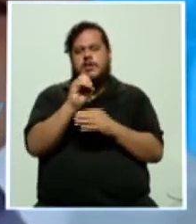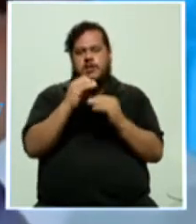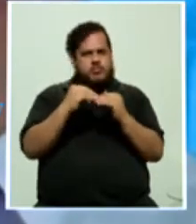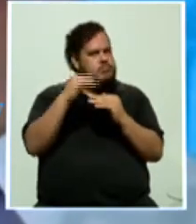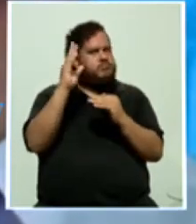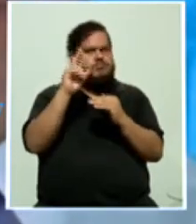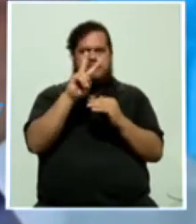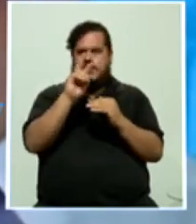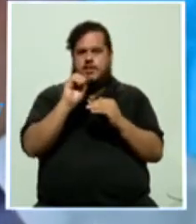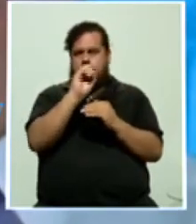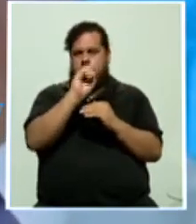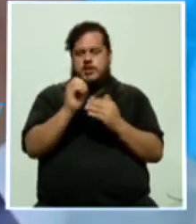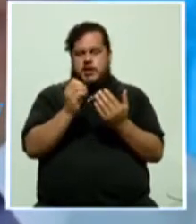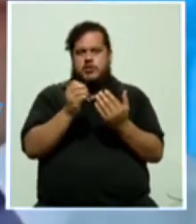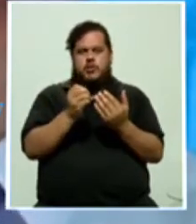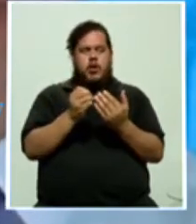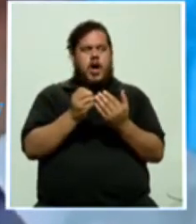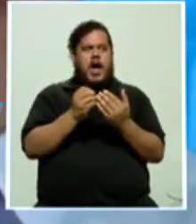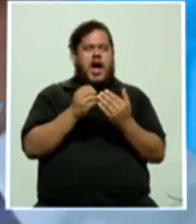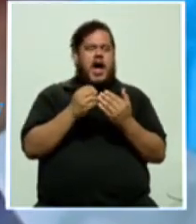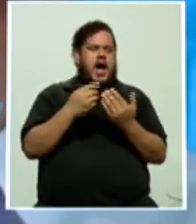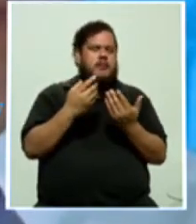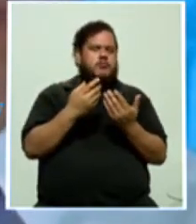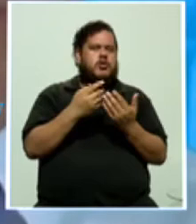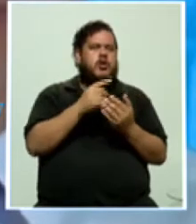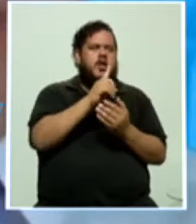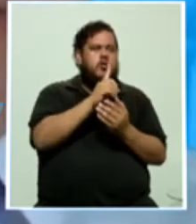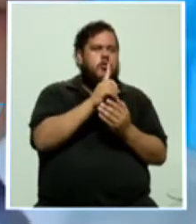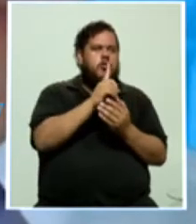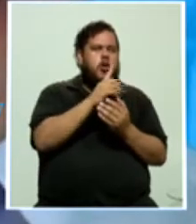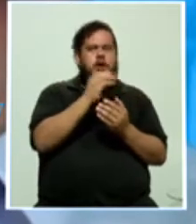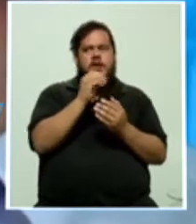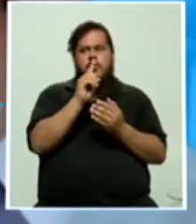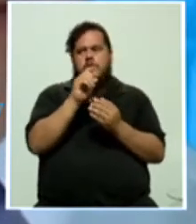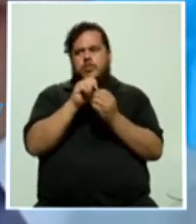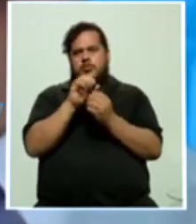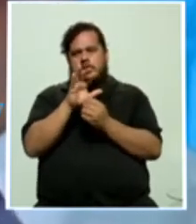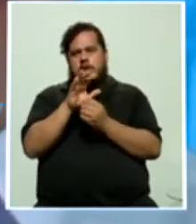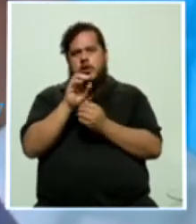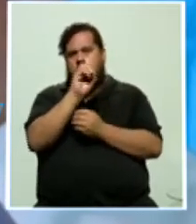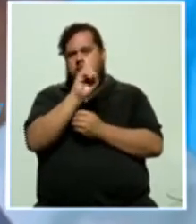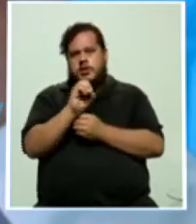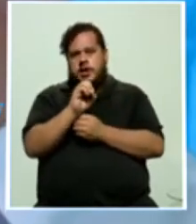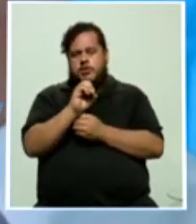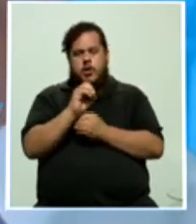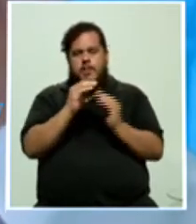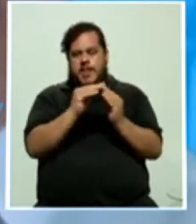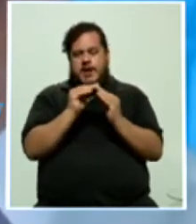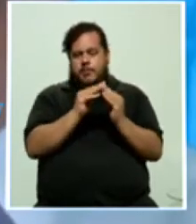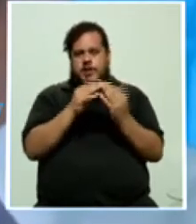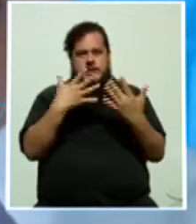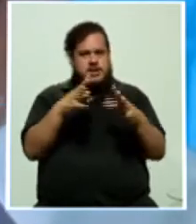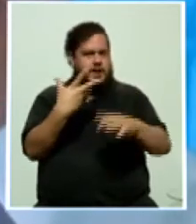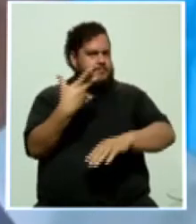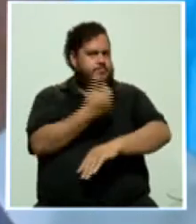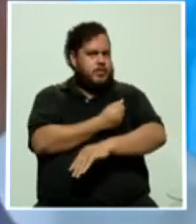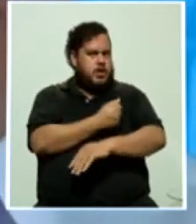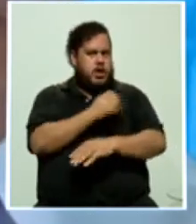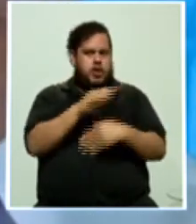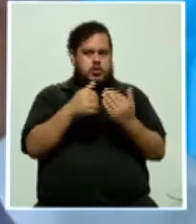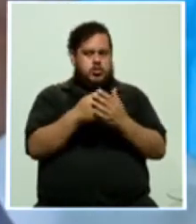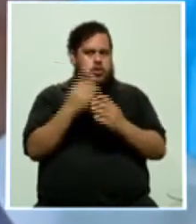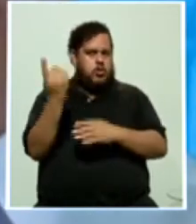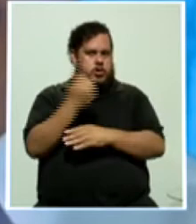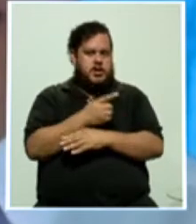población, a un ritmo de entre el 1 y el 1.5% de la población siendo vacunada cada día. Un